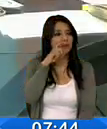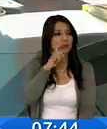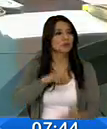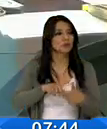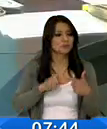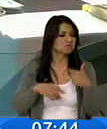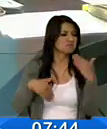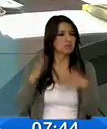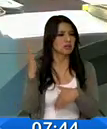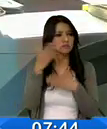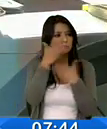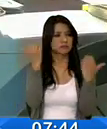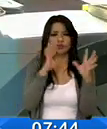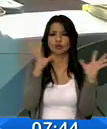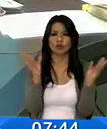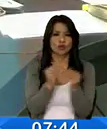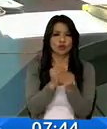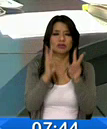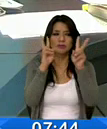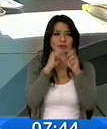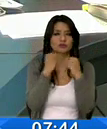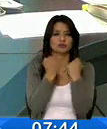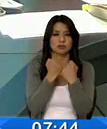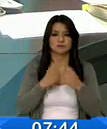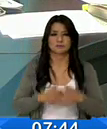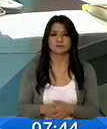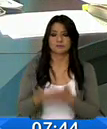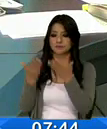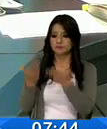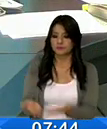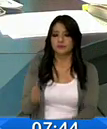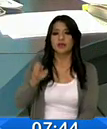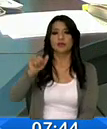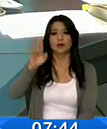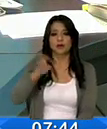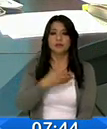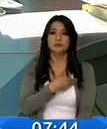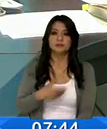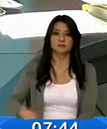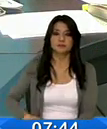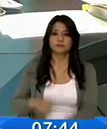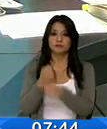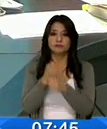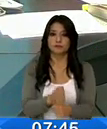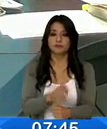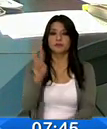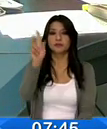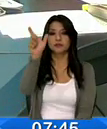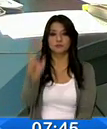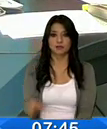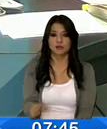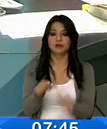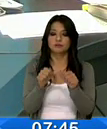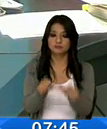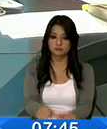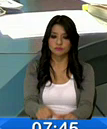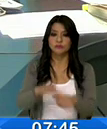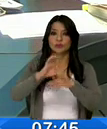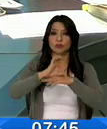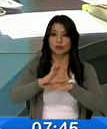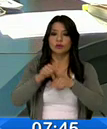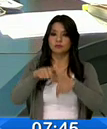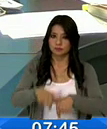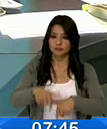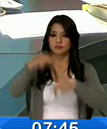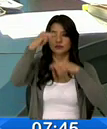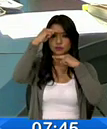y todo el socialismo del siglo XXI. Eduardo Febres Cordero, presidente de la Fundación de Venezolanos Residentes en el Exterior, aquí en